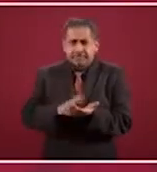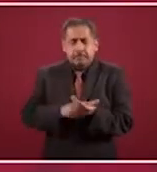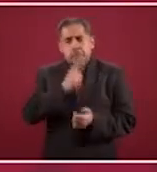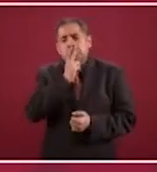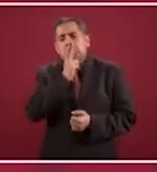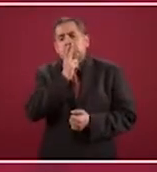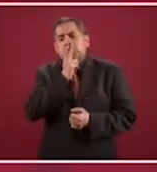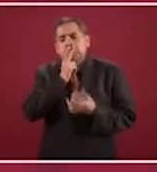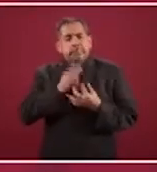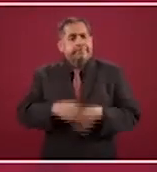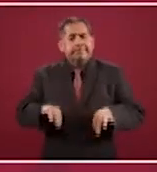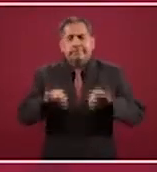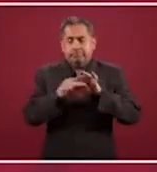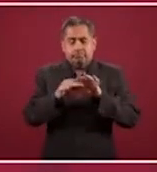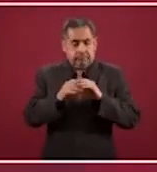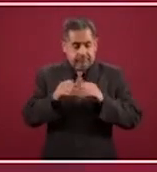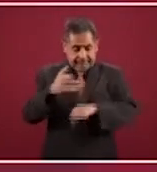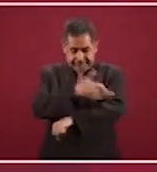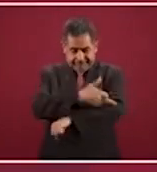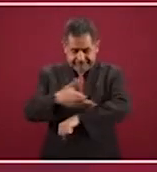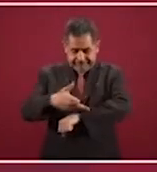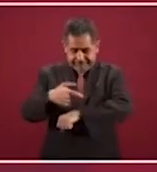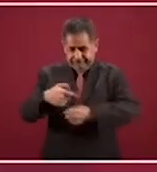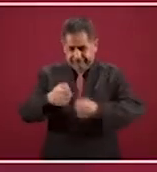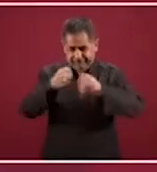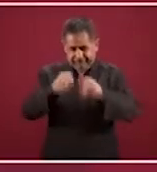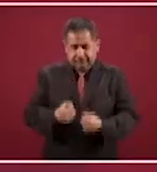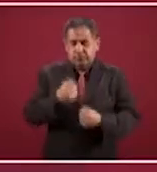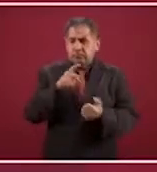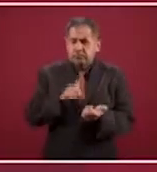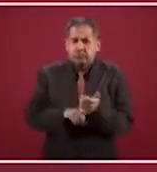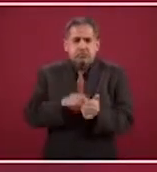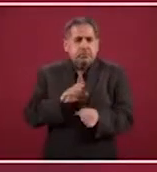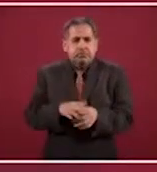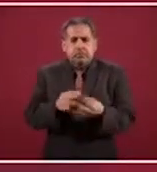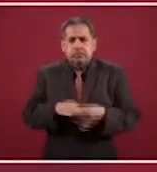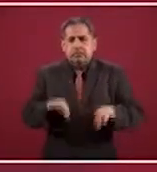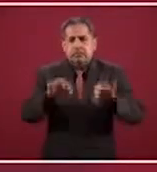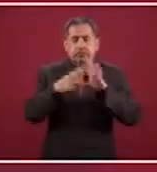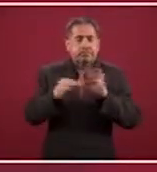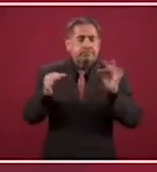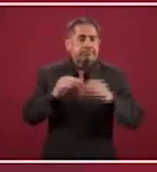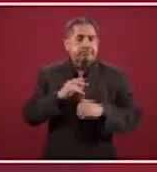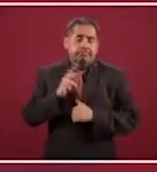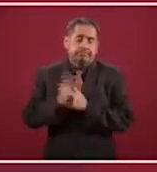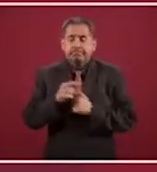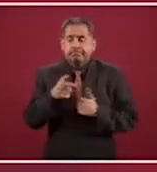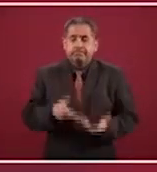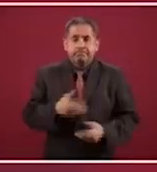es la institución de seguridad social más importante del país.